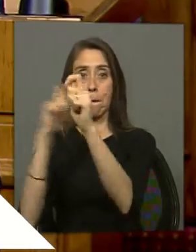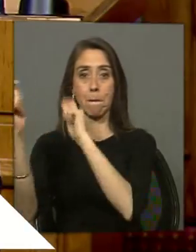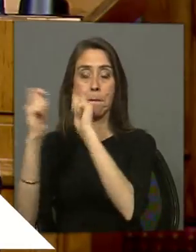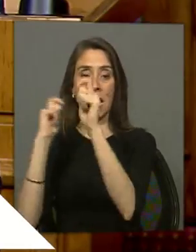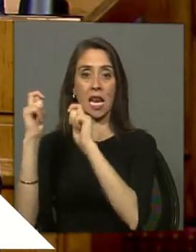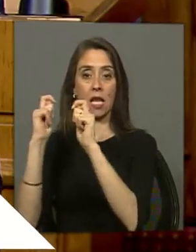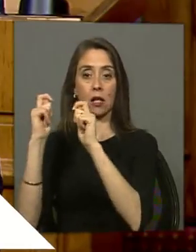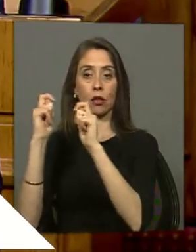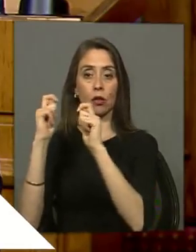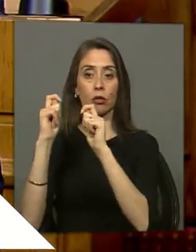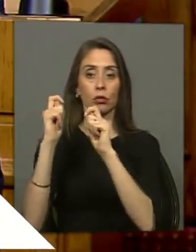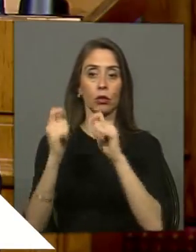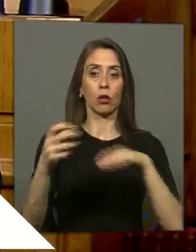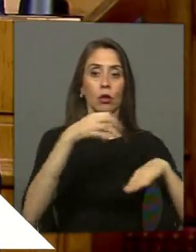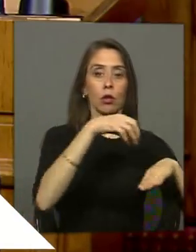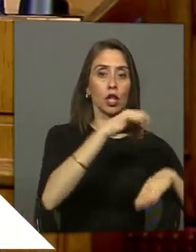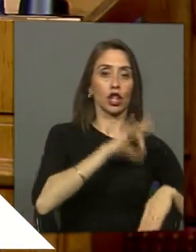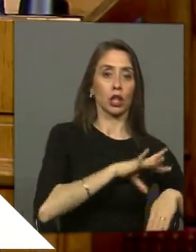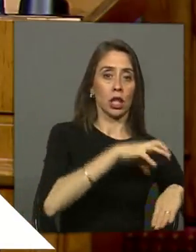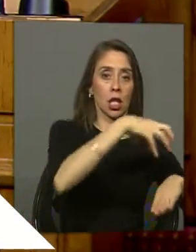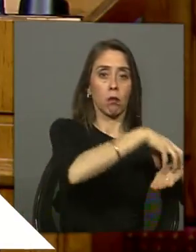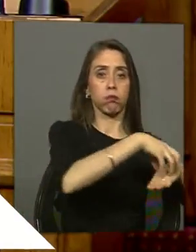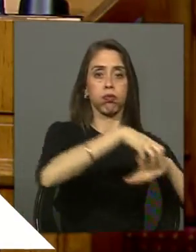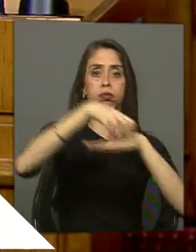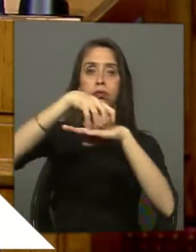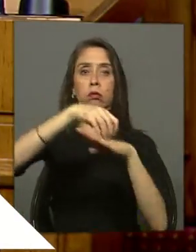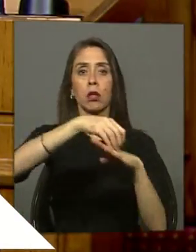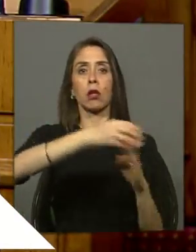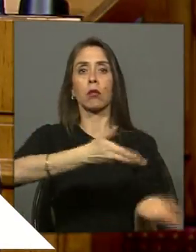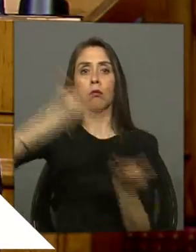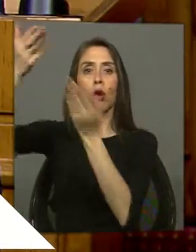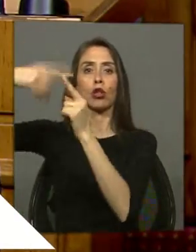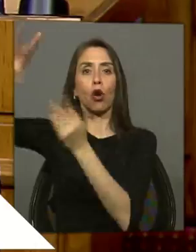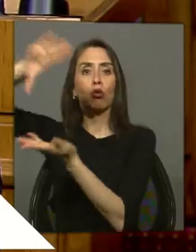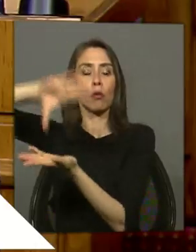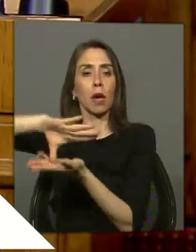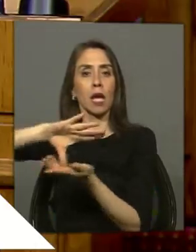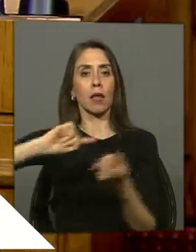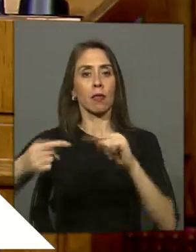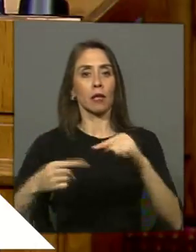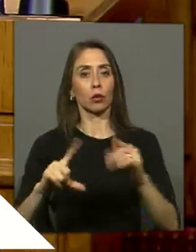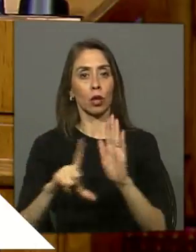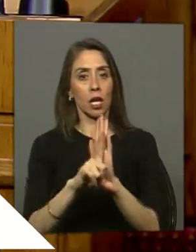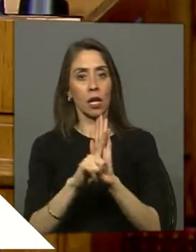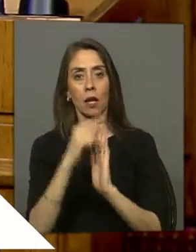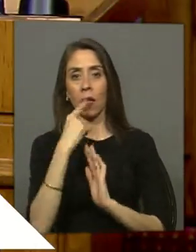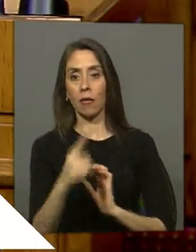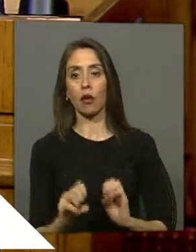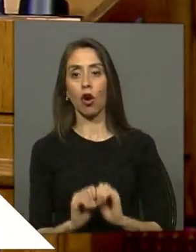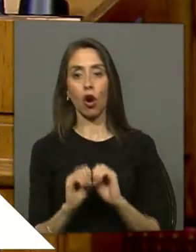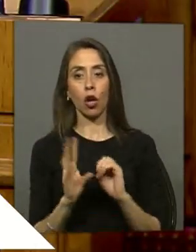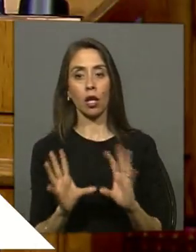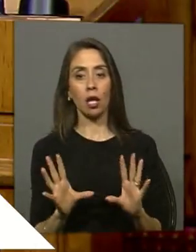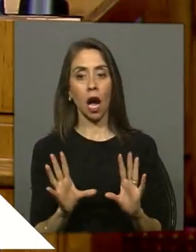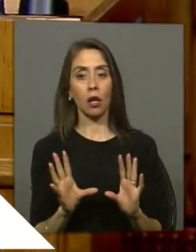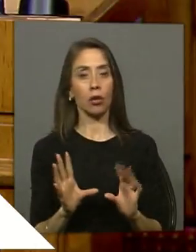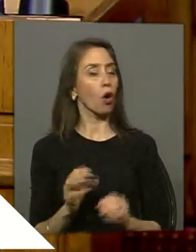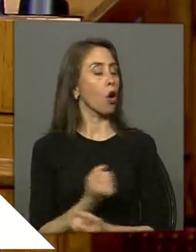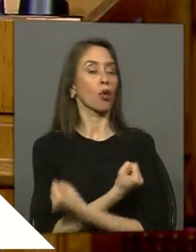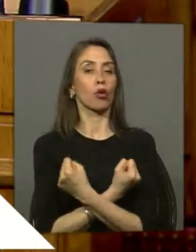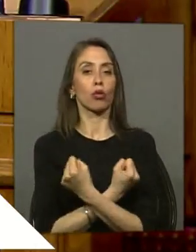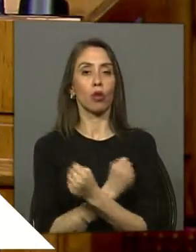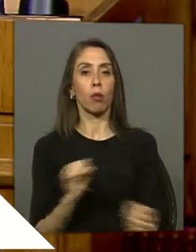ser exportados desde nuestro país cuando discutimos la ley dijimos con claridad no es